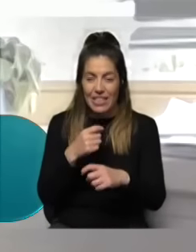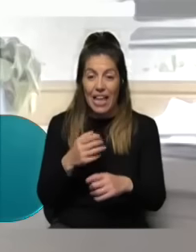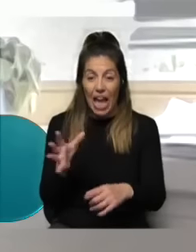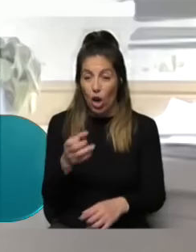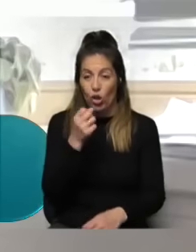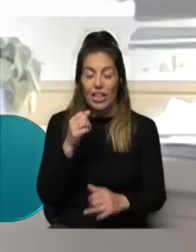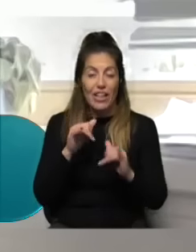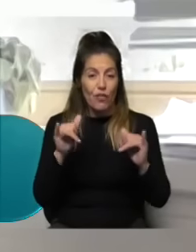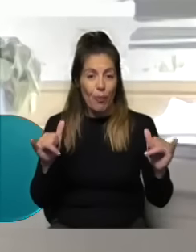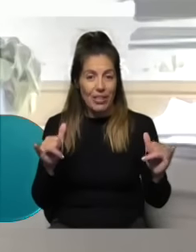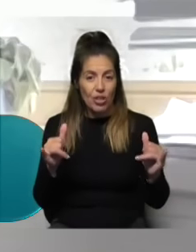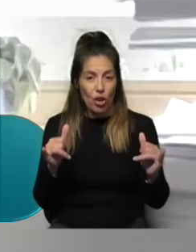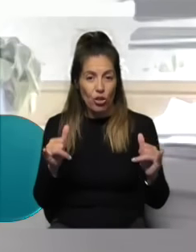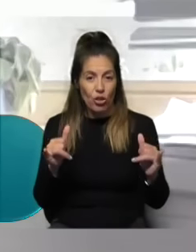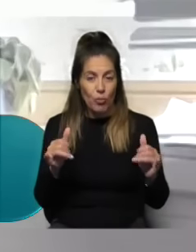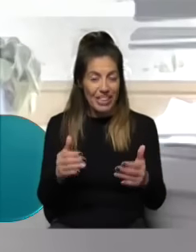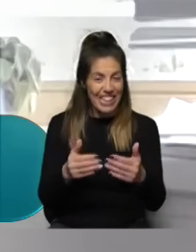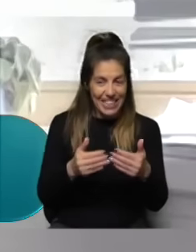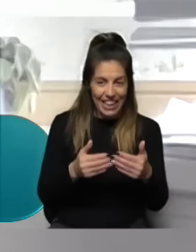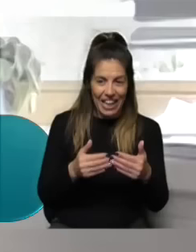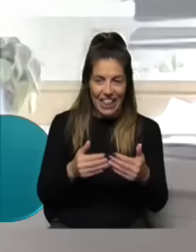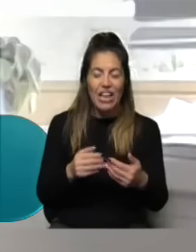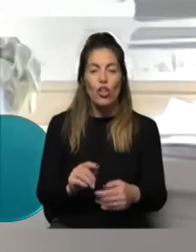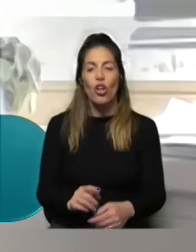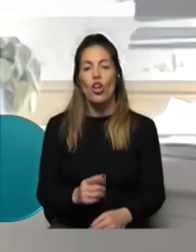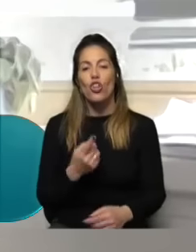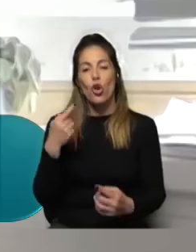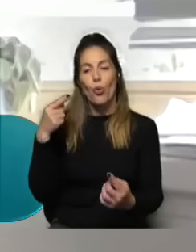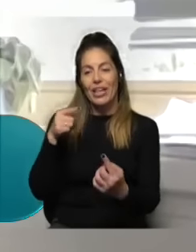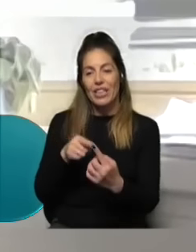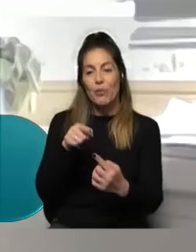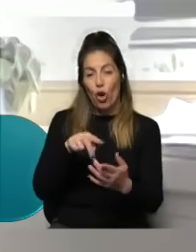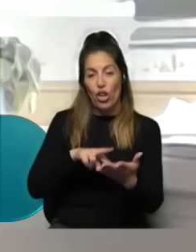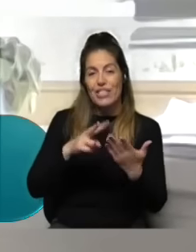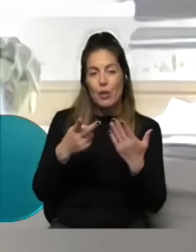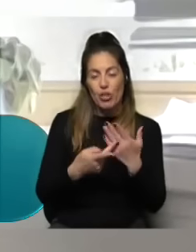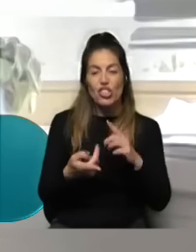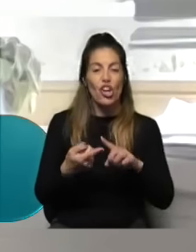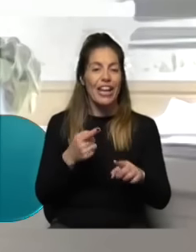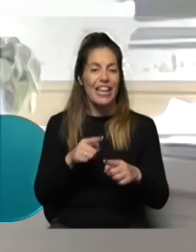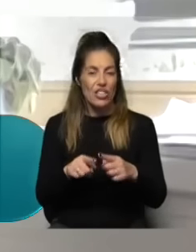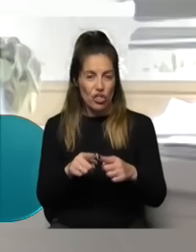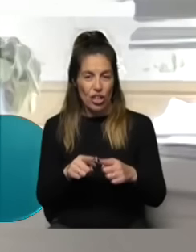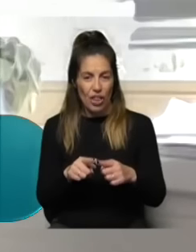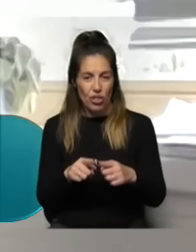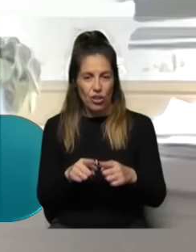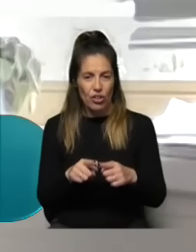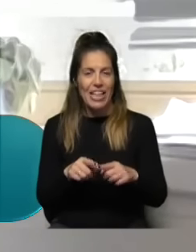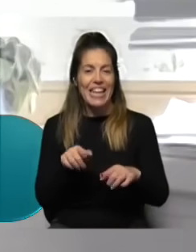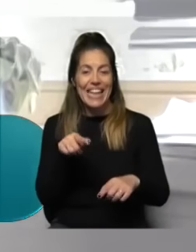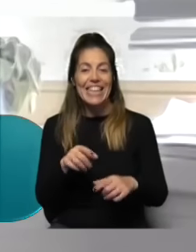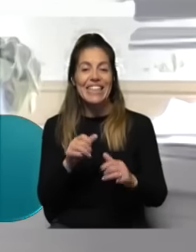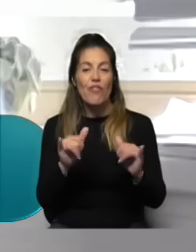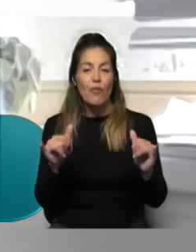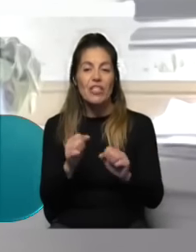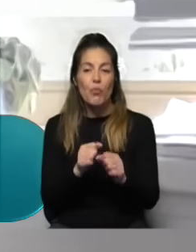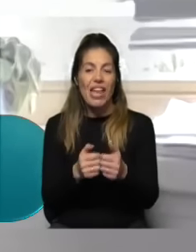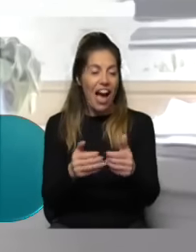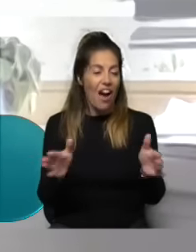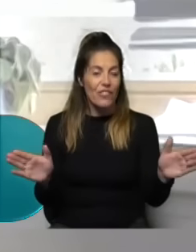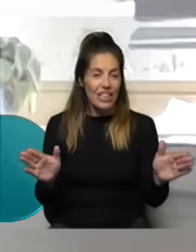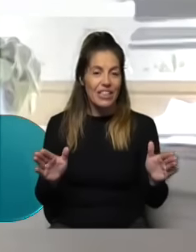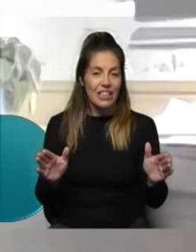está cerrada. Entonces, los objetivos con ese proyecto tenían que ver con que estos datos se pudieran abrir, que